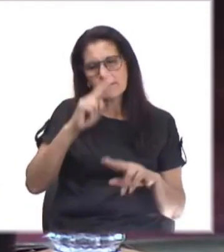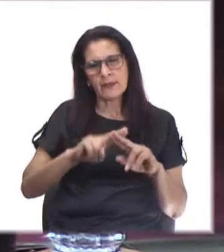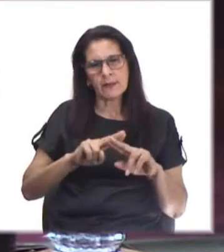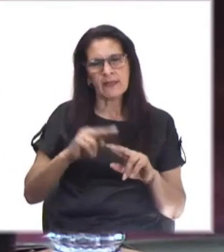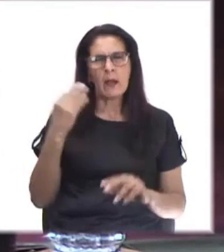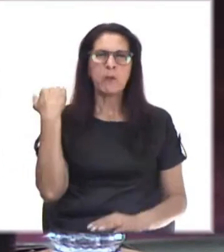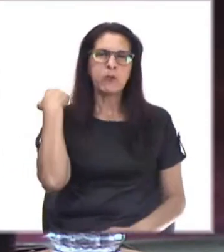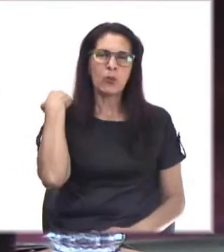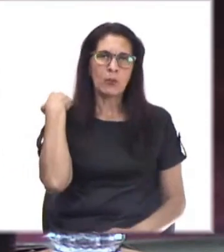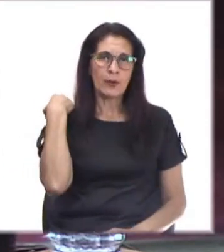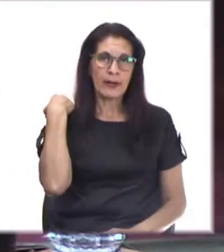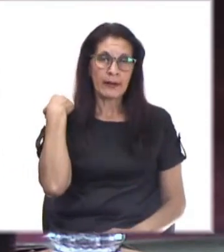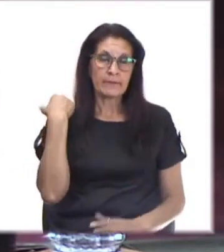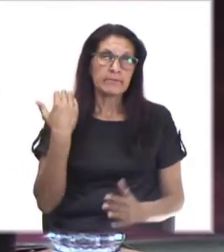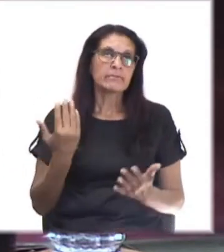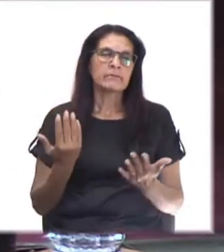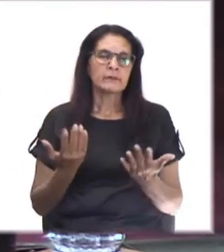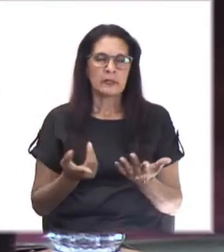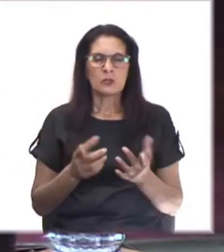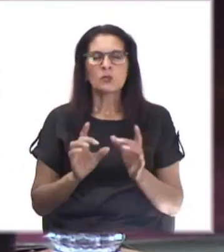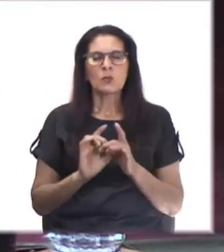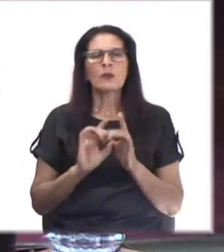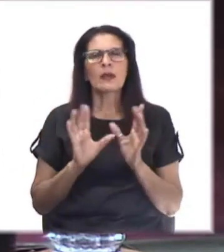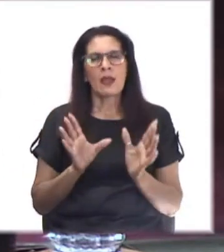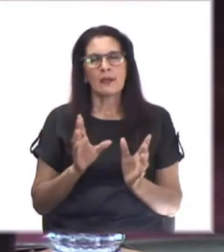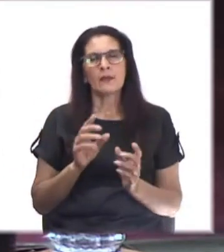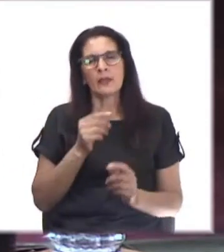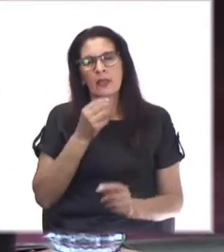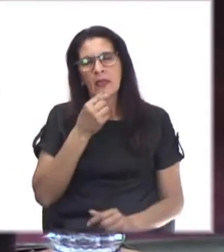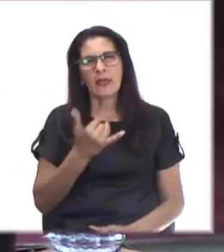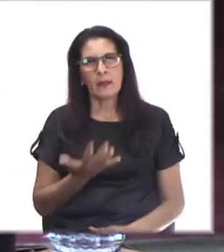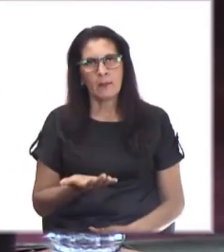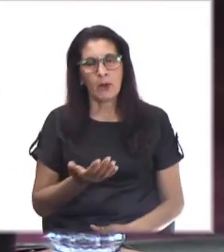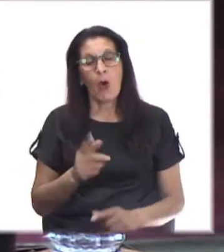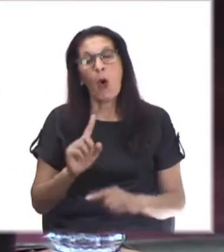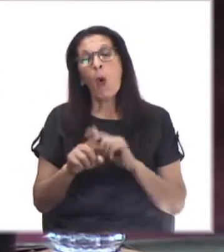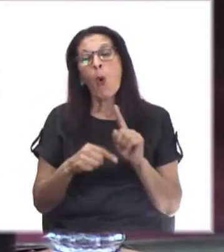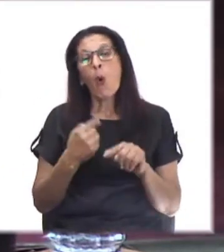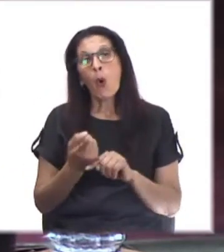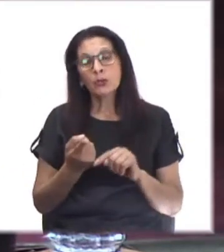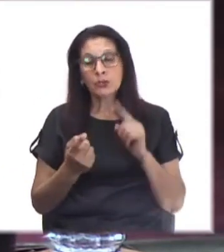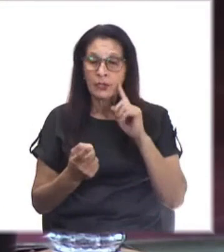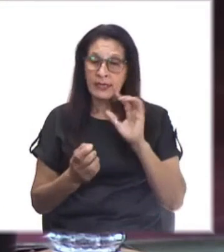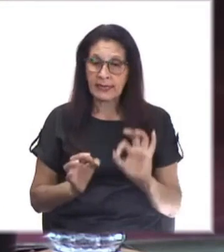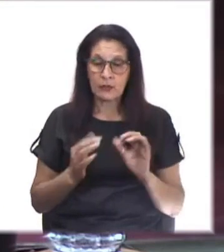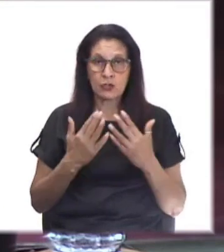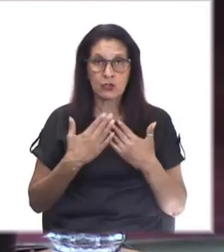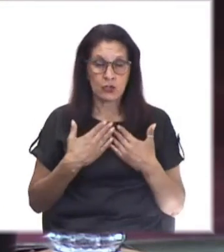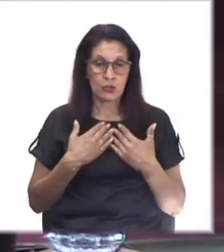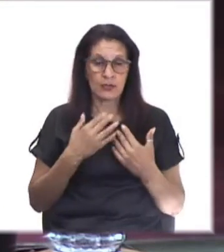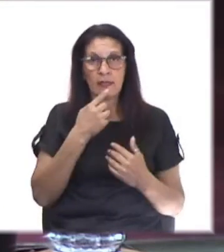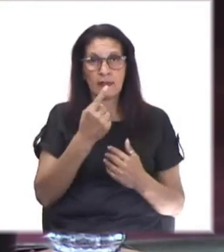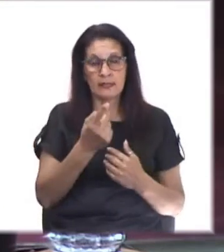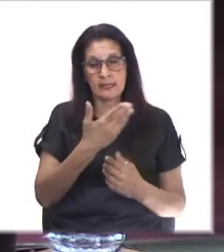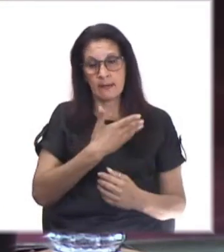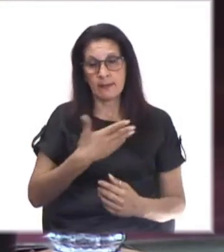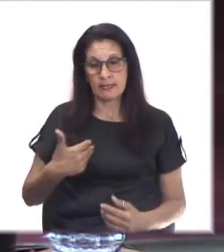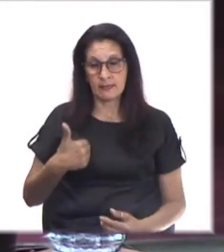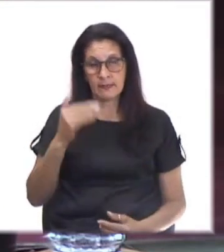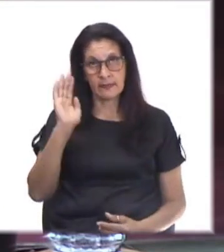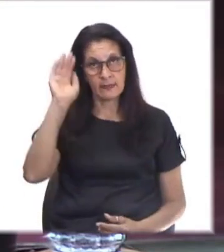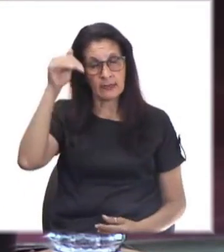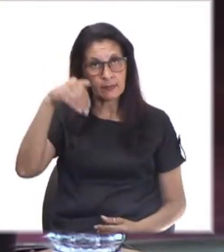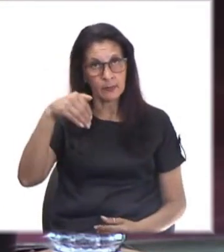fue, sin dudarlo, un clarísimo ejemplo. Otro, creo yo, y está acá el presidente de la República,